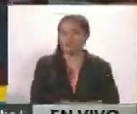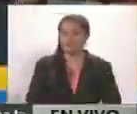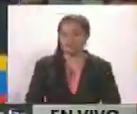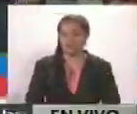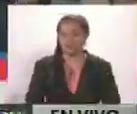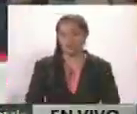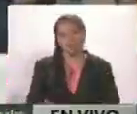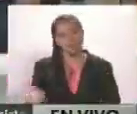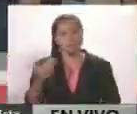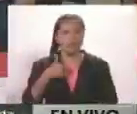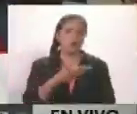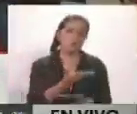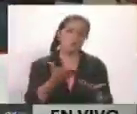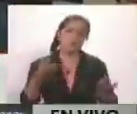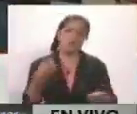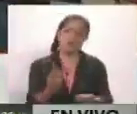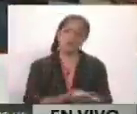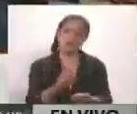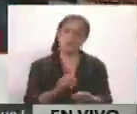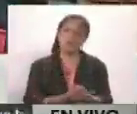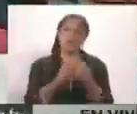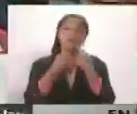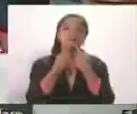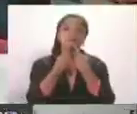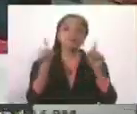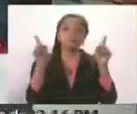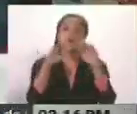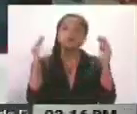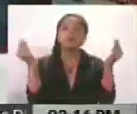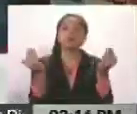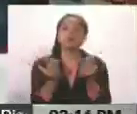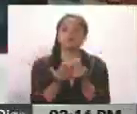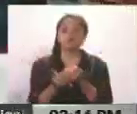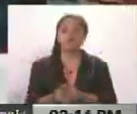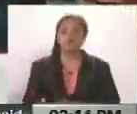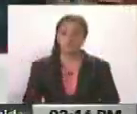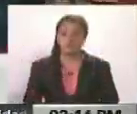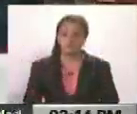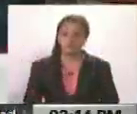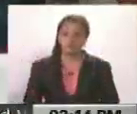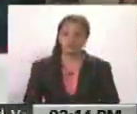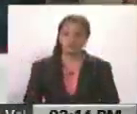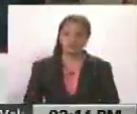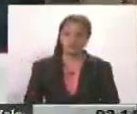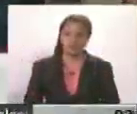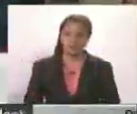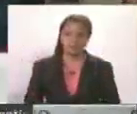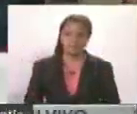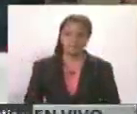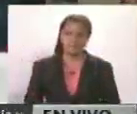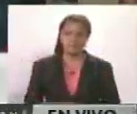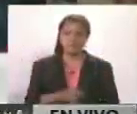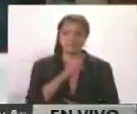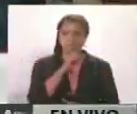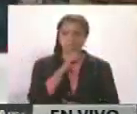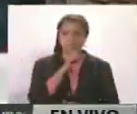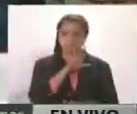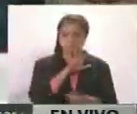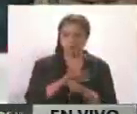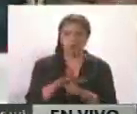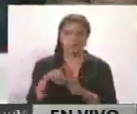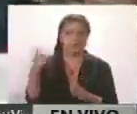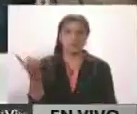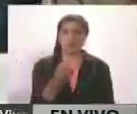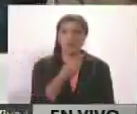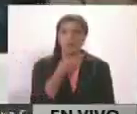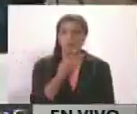hermanas y hermanos, a decirle al mundo! Mientras más silencien nuestra voz,